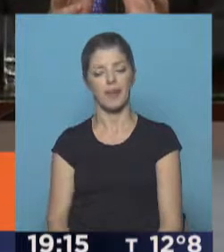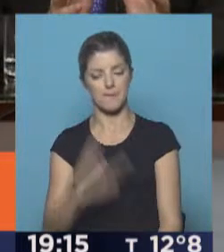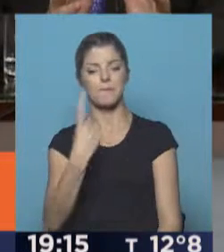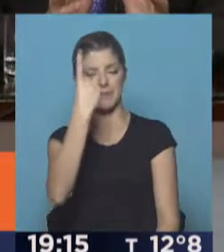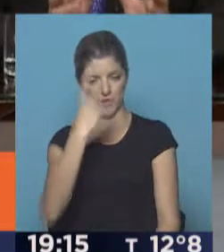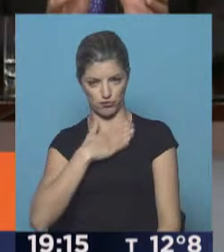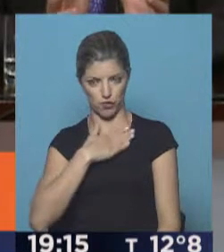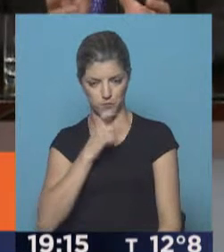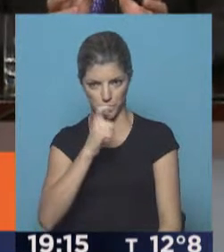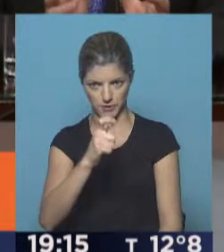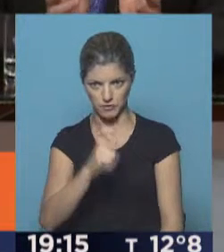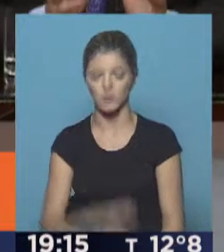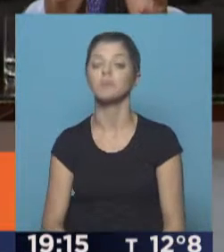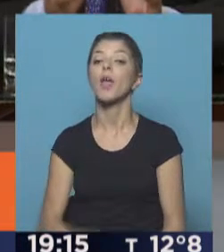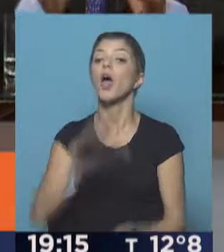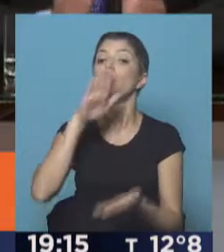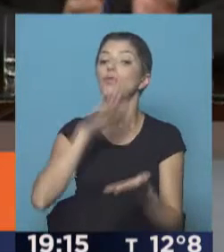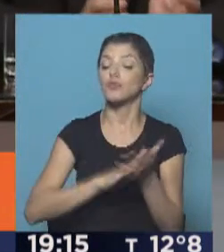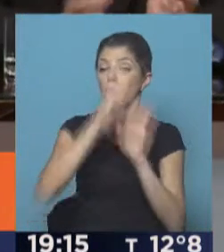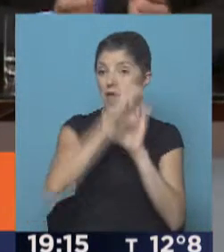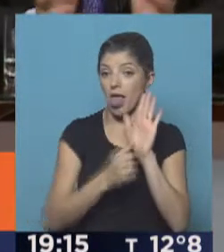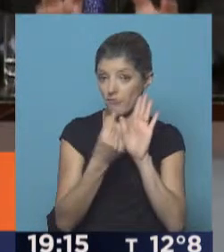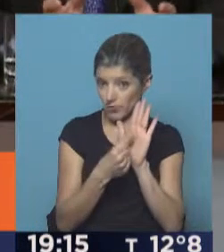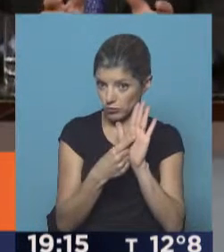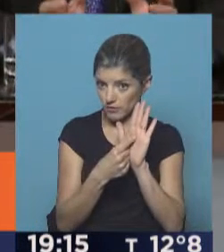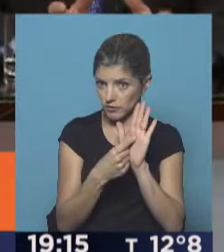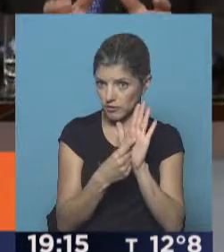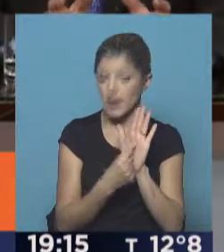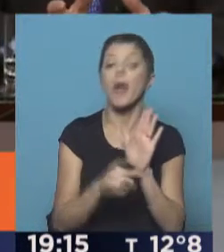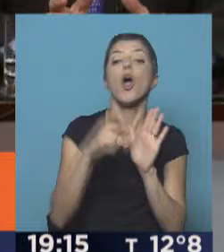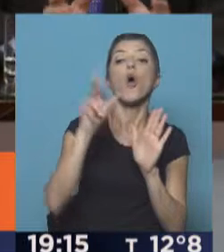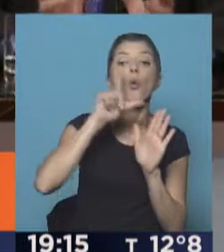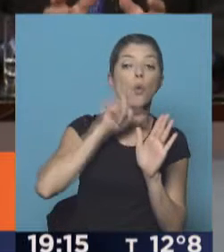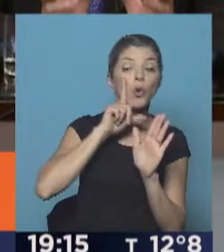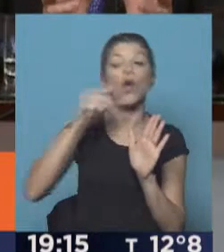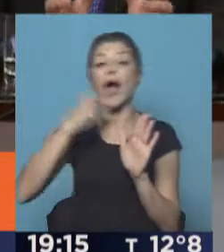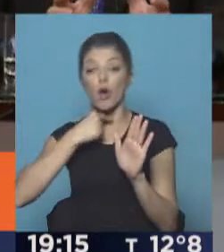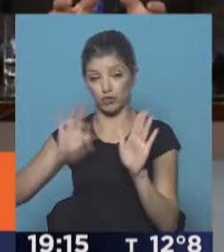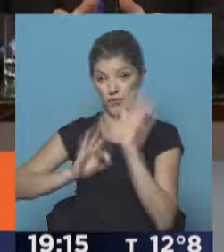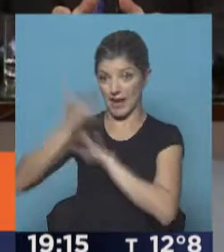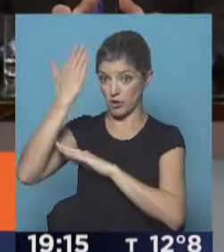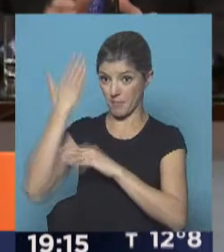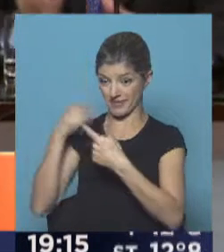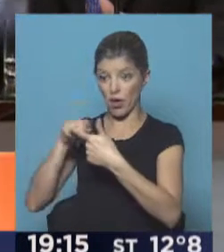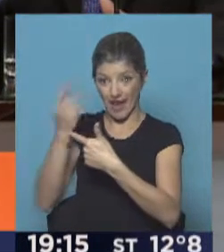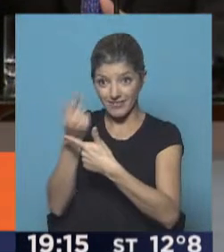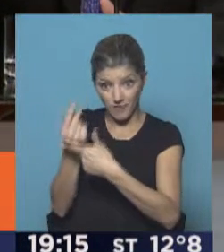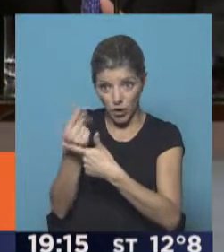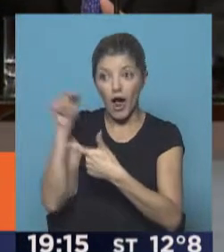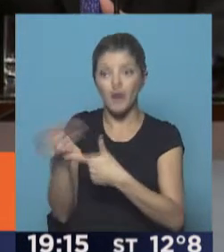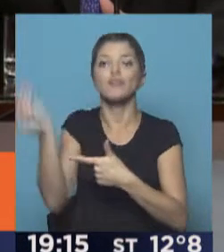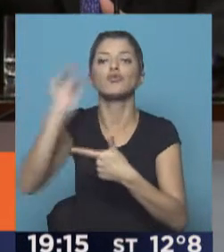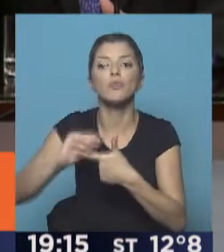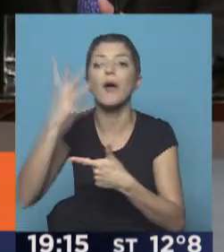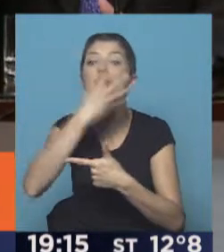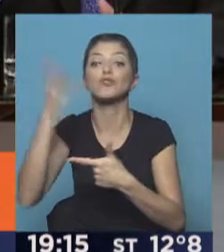contesto. Lo que fue la facturación del bimestre julio-agosto del año pasado, se le agrega un 400% y eso va a ser